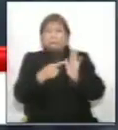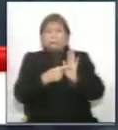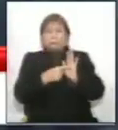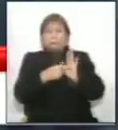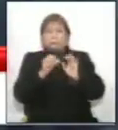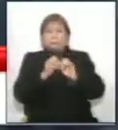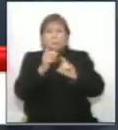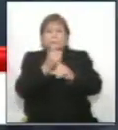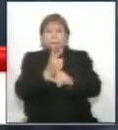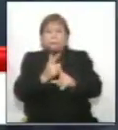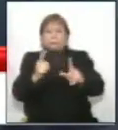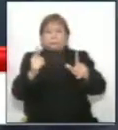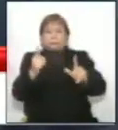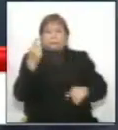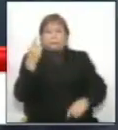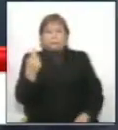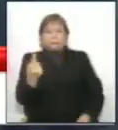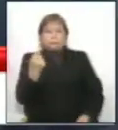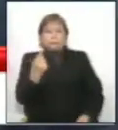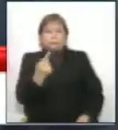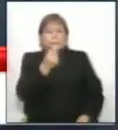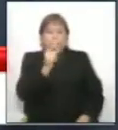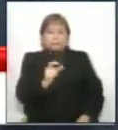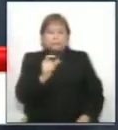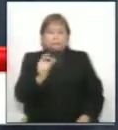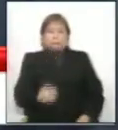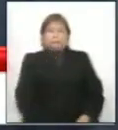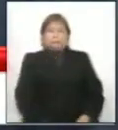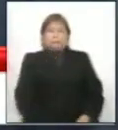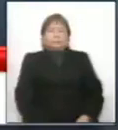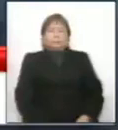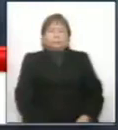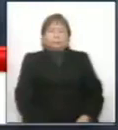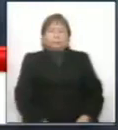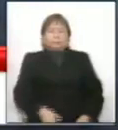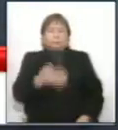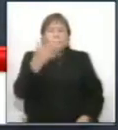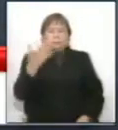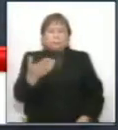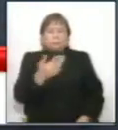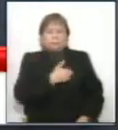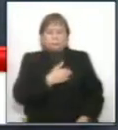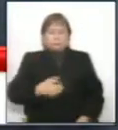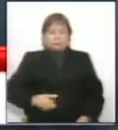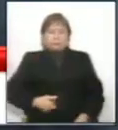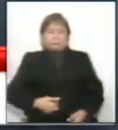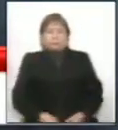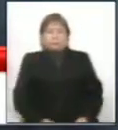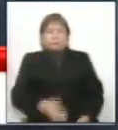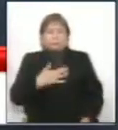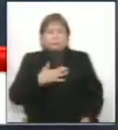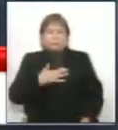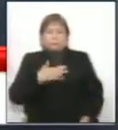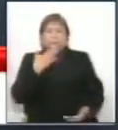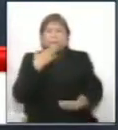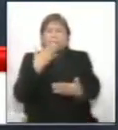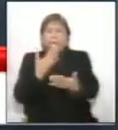las libertades que tiene cada ser humano. Señor presidente, va mi